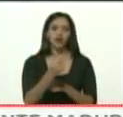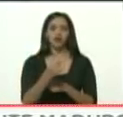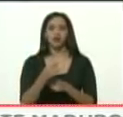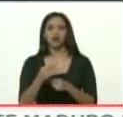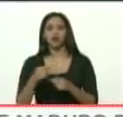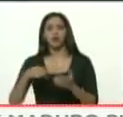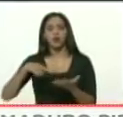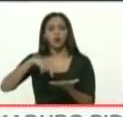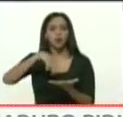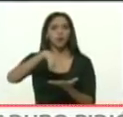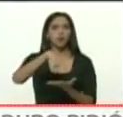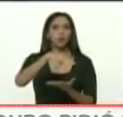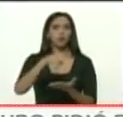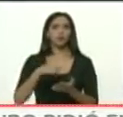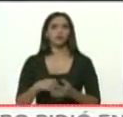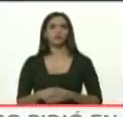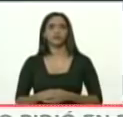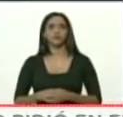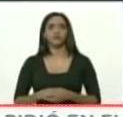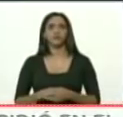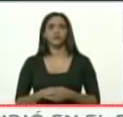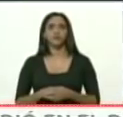con destino nuevamente a Petare.